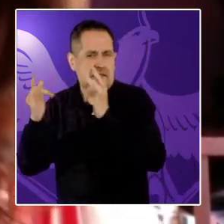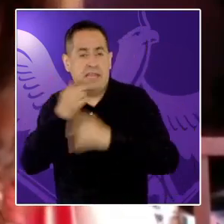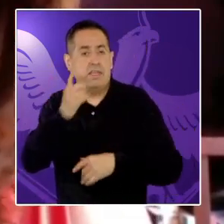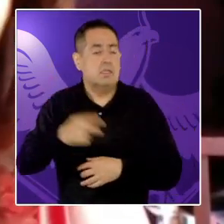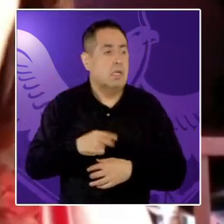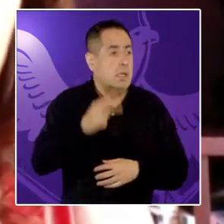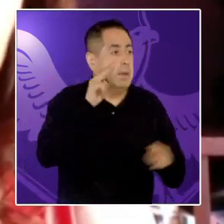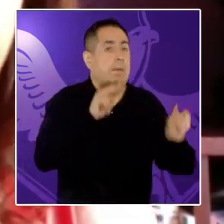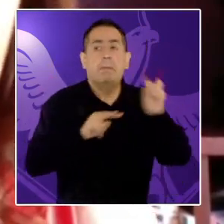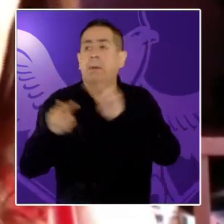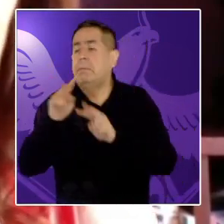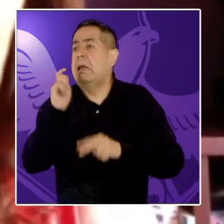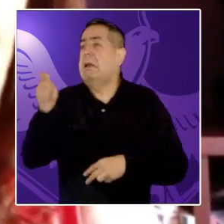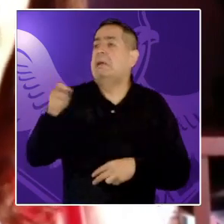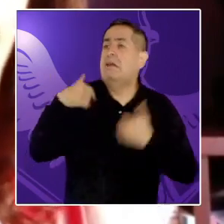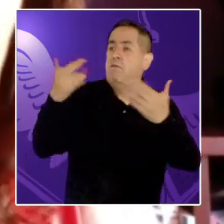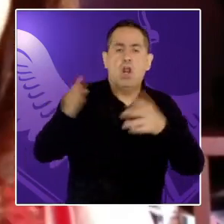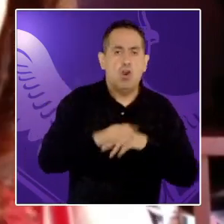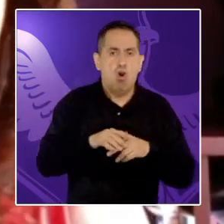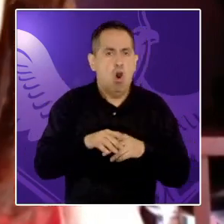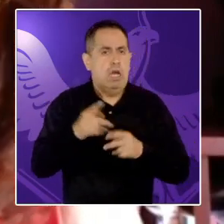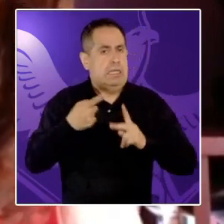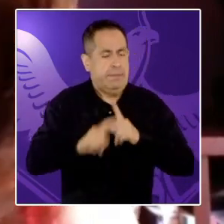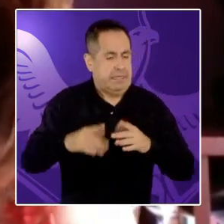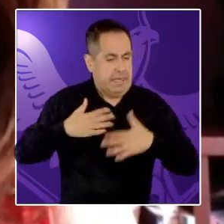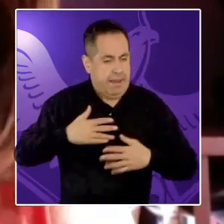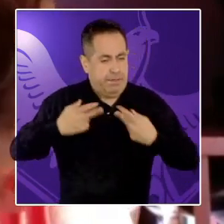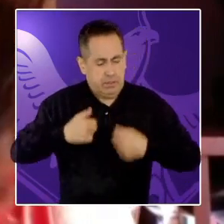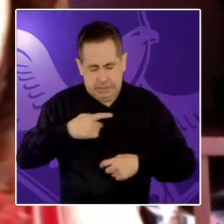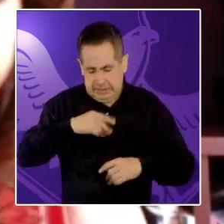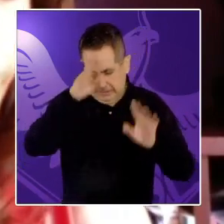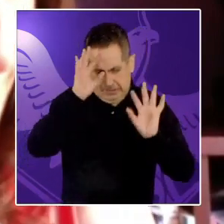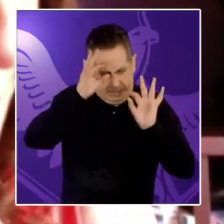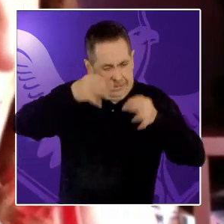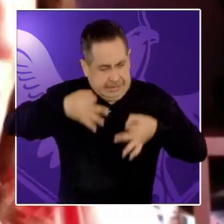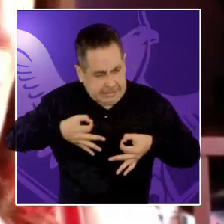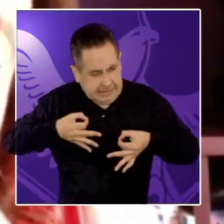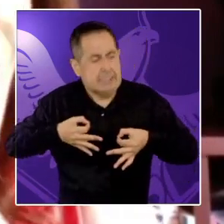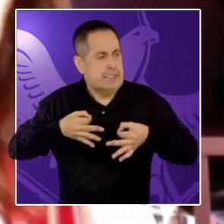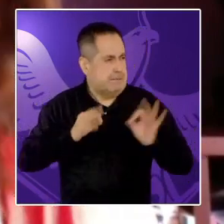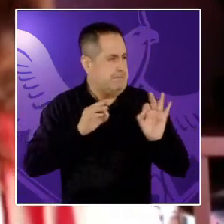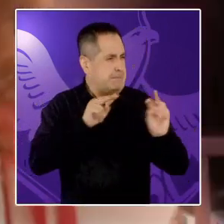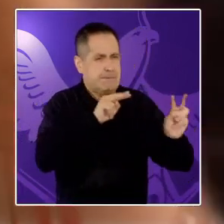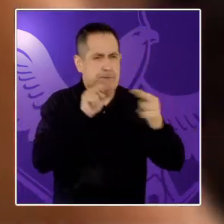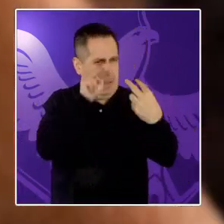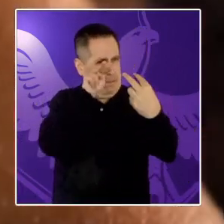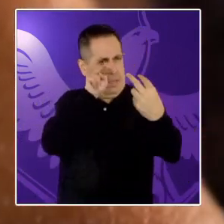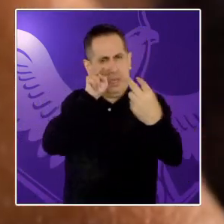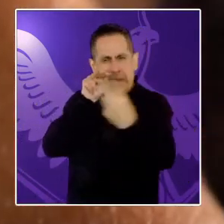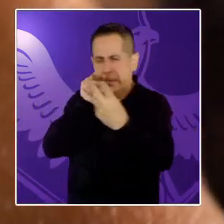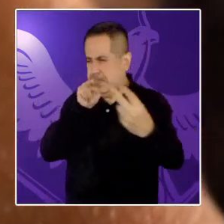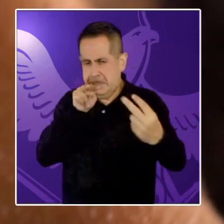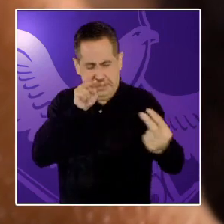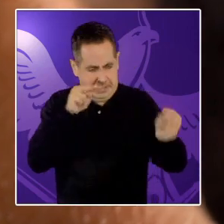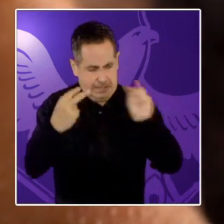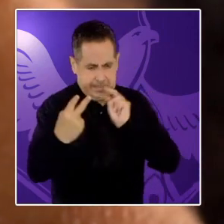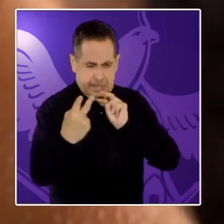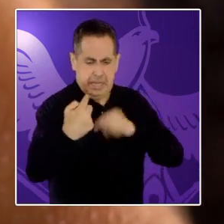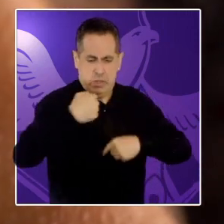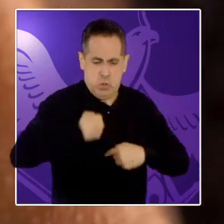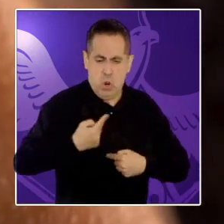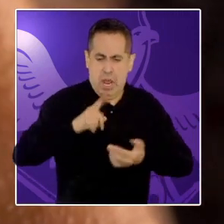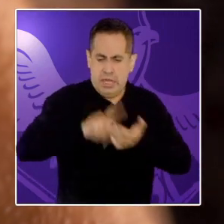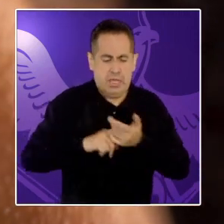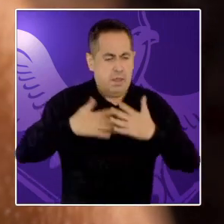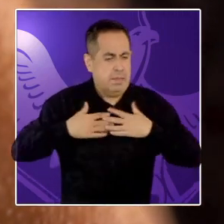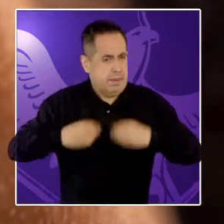dice Nicolás Mirsev, no se refiere solo a mirar y percibir una realidad. Inicia a un nivel personal con la posibilidad de mirar